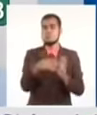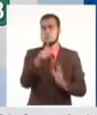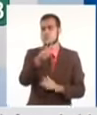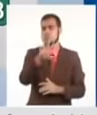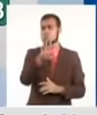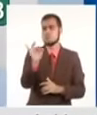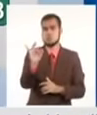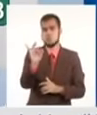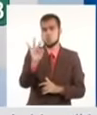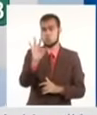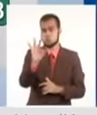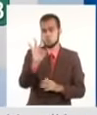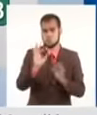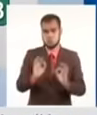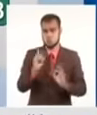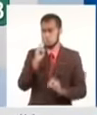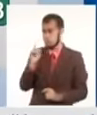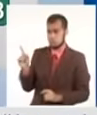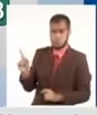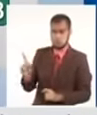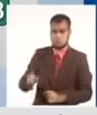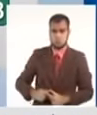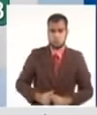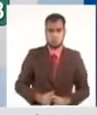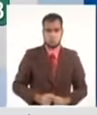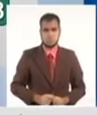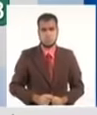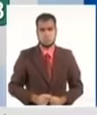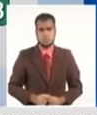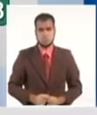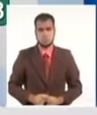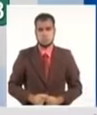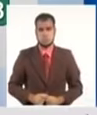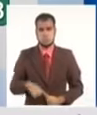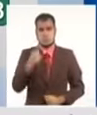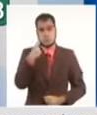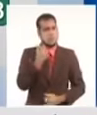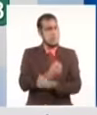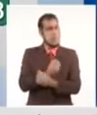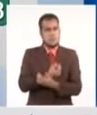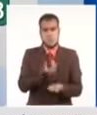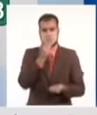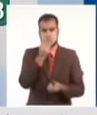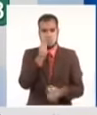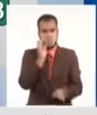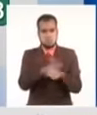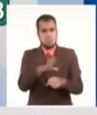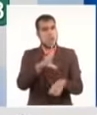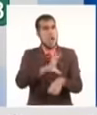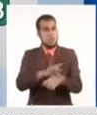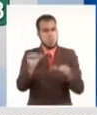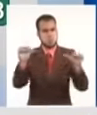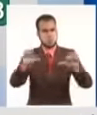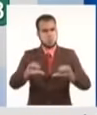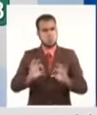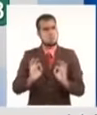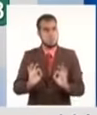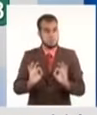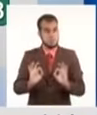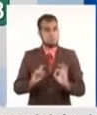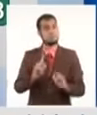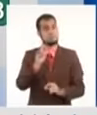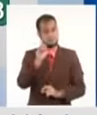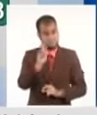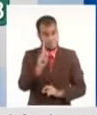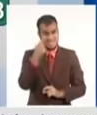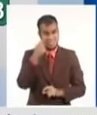1.158 diagnosticados ayer, con mucho riesgo de una evolución desfavorable, aunque en los